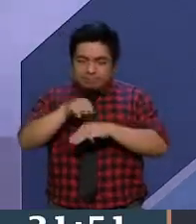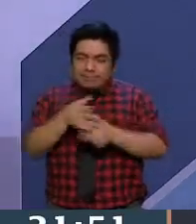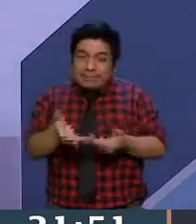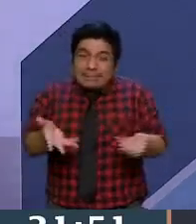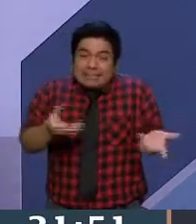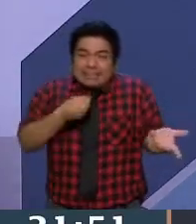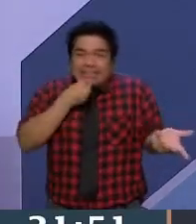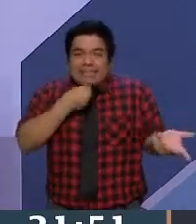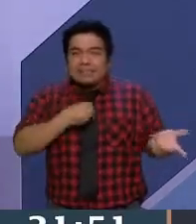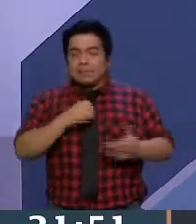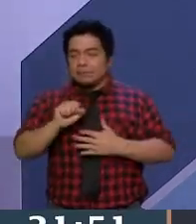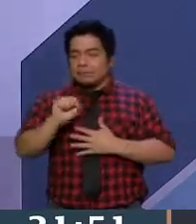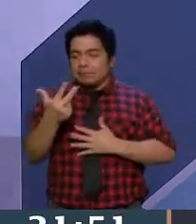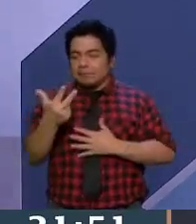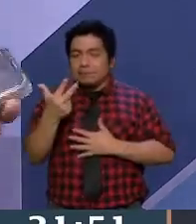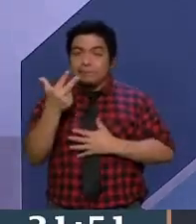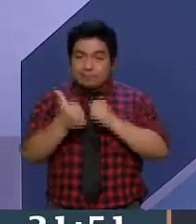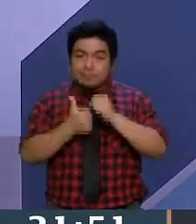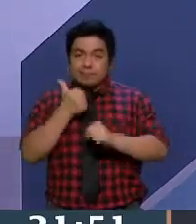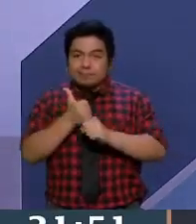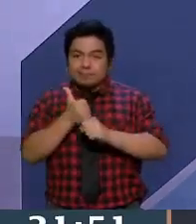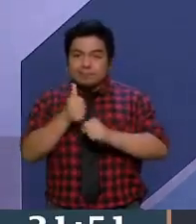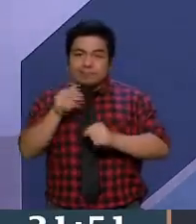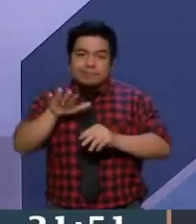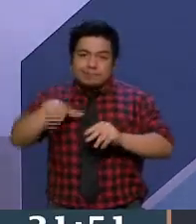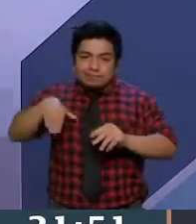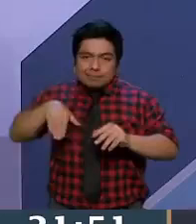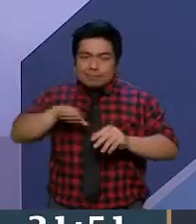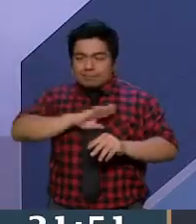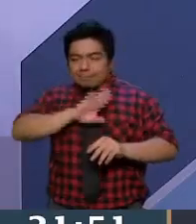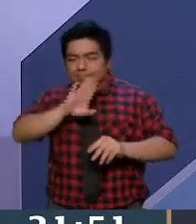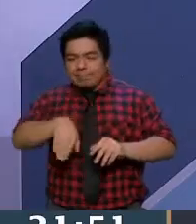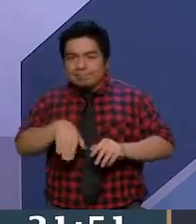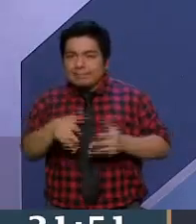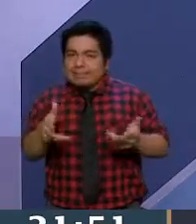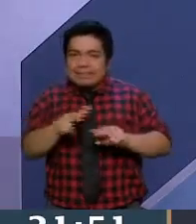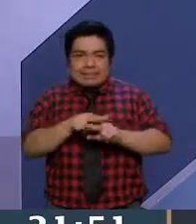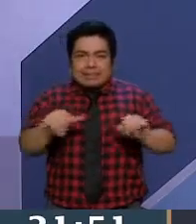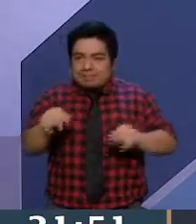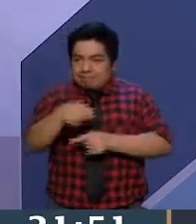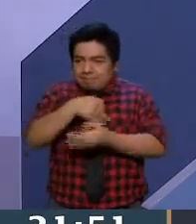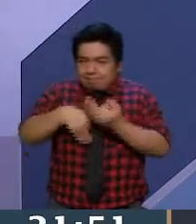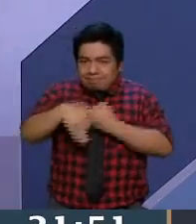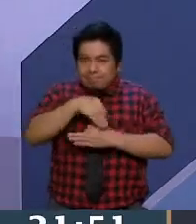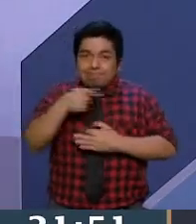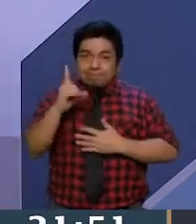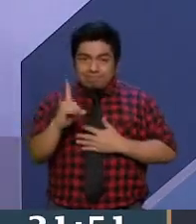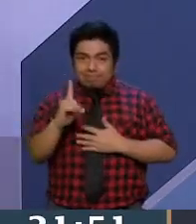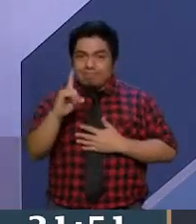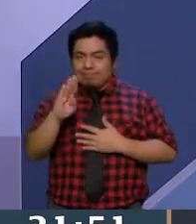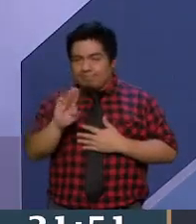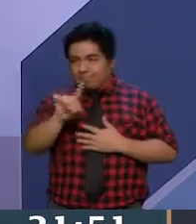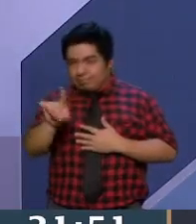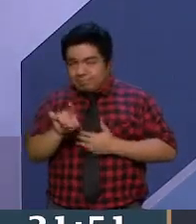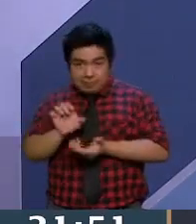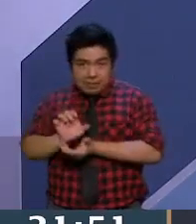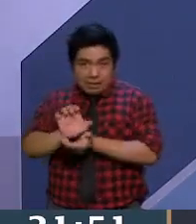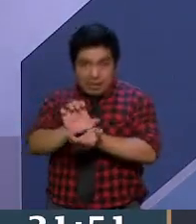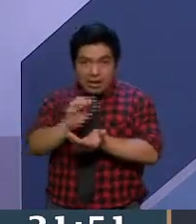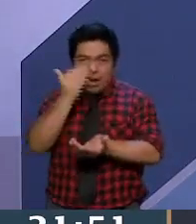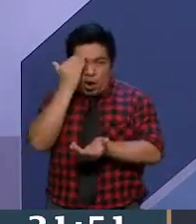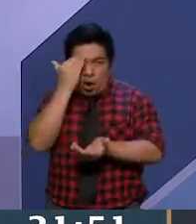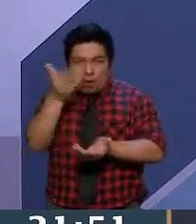mundo. Tenía 68 años y murió hace ratito. Yo creo que no hay nadie que no haya visto un episodio de Dragon Ball, o al menos que